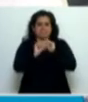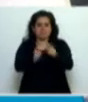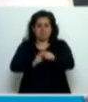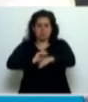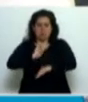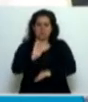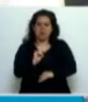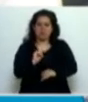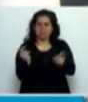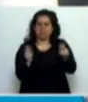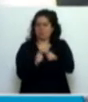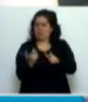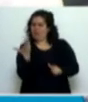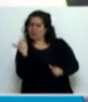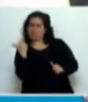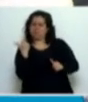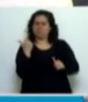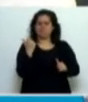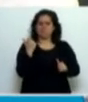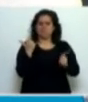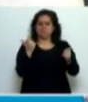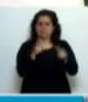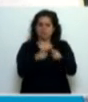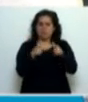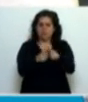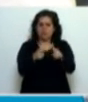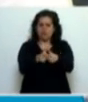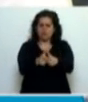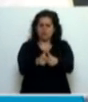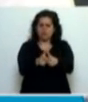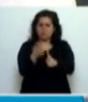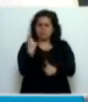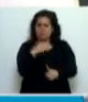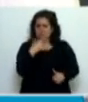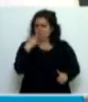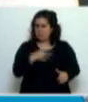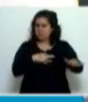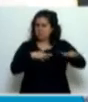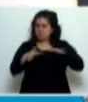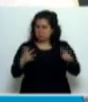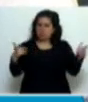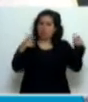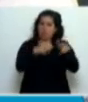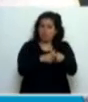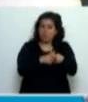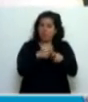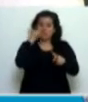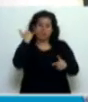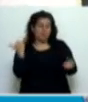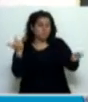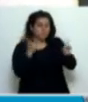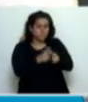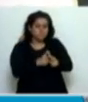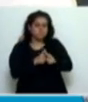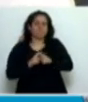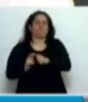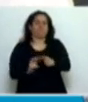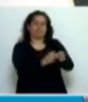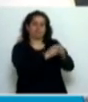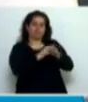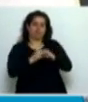día de ayer. Pero esa citación no conllevó a que en esa reunión conjunta hubiera